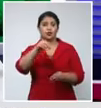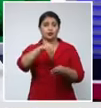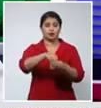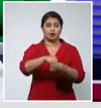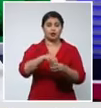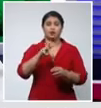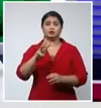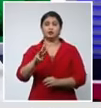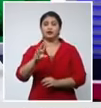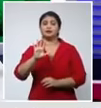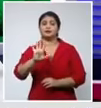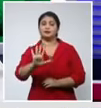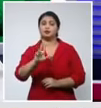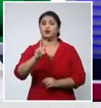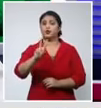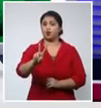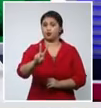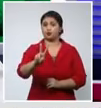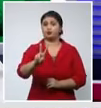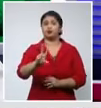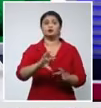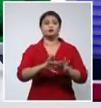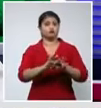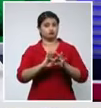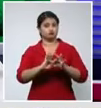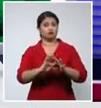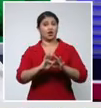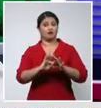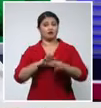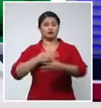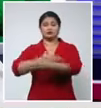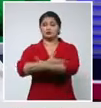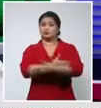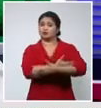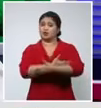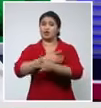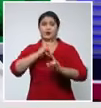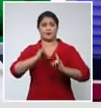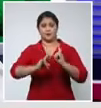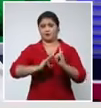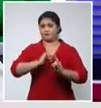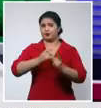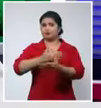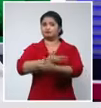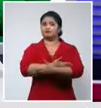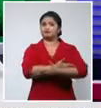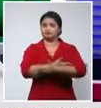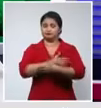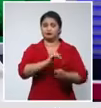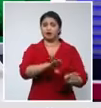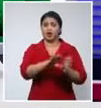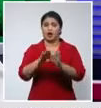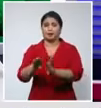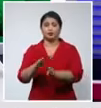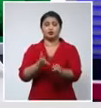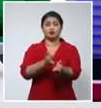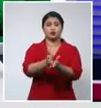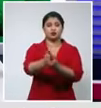352, cifra muy elevada, son lactantes. Activos